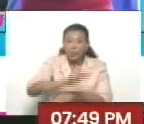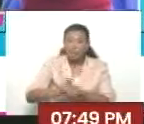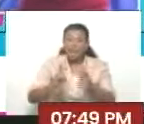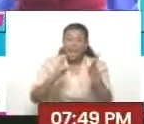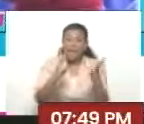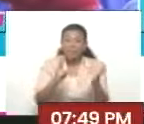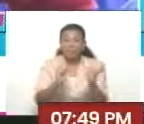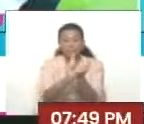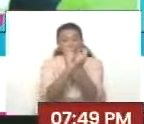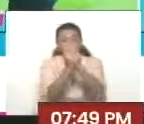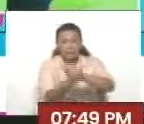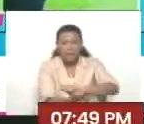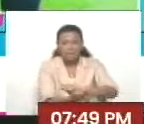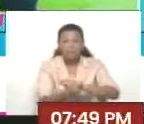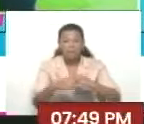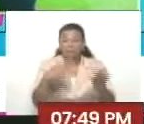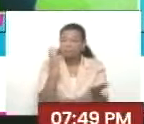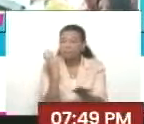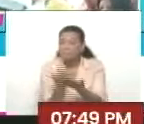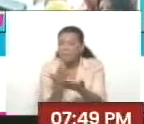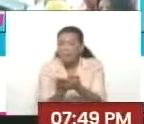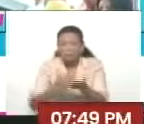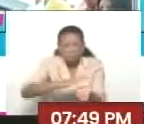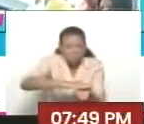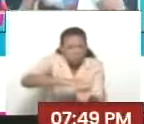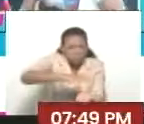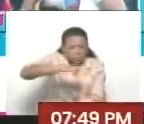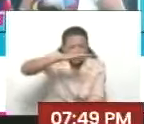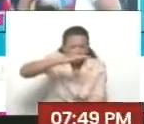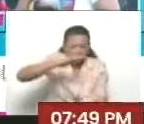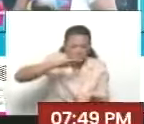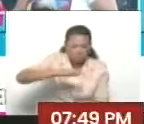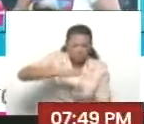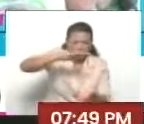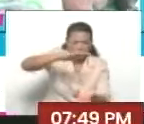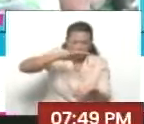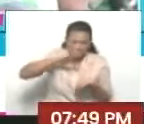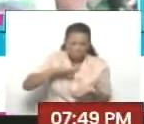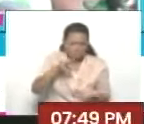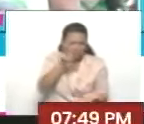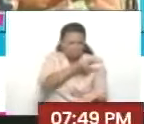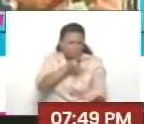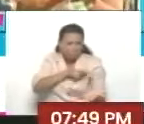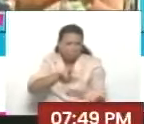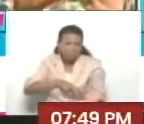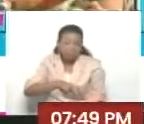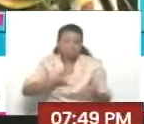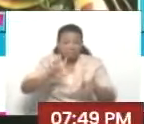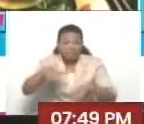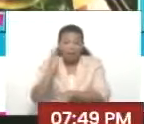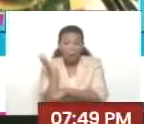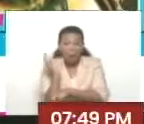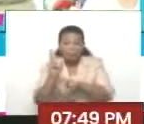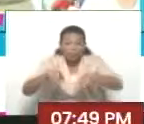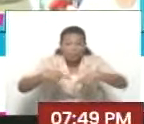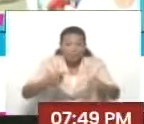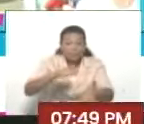7 T. Miles de propuestas del Congreso de la Nueva Época.